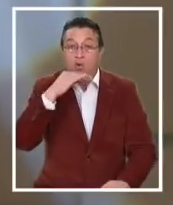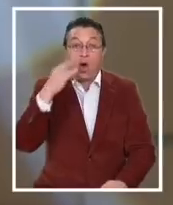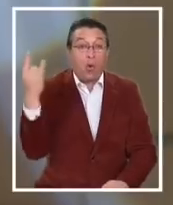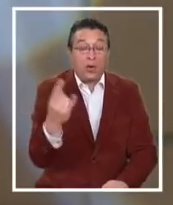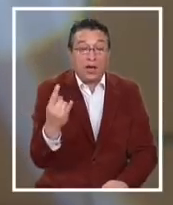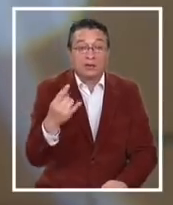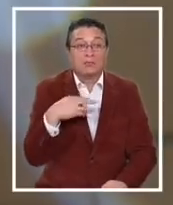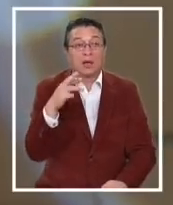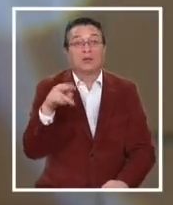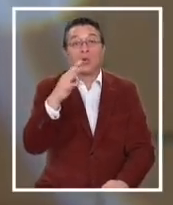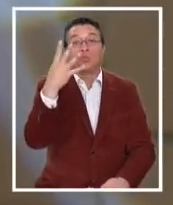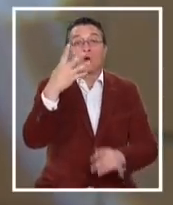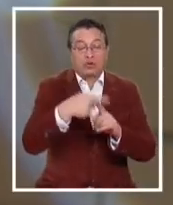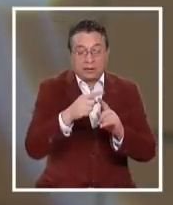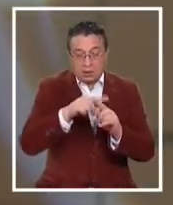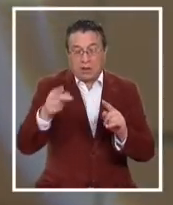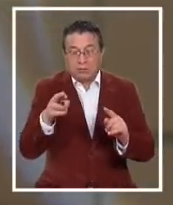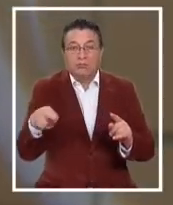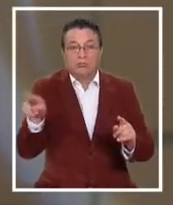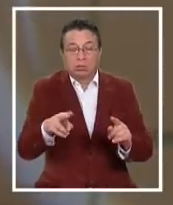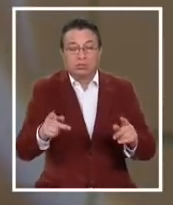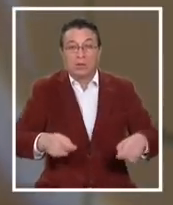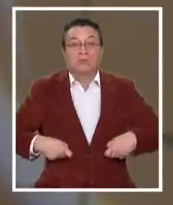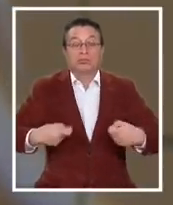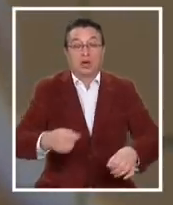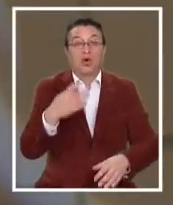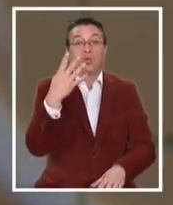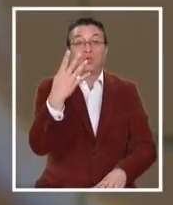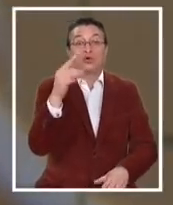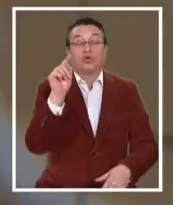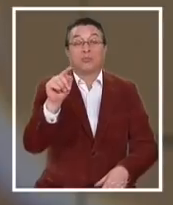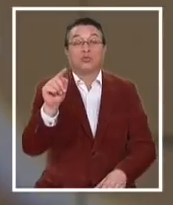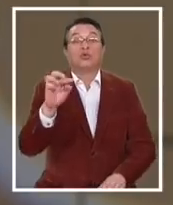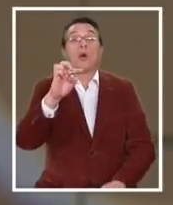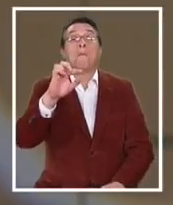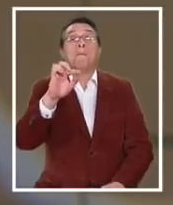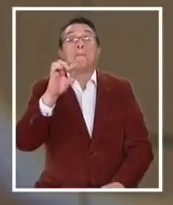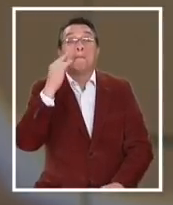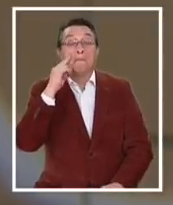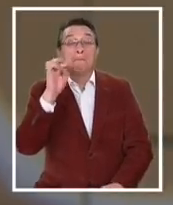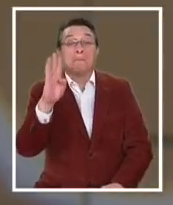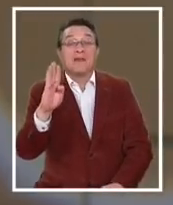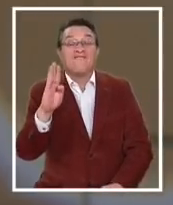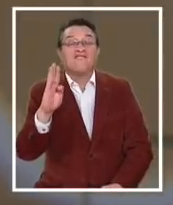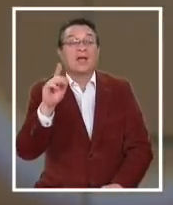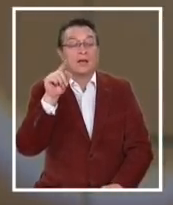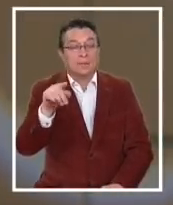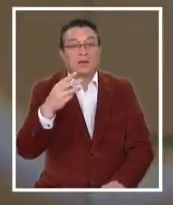por ejemplo, renovable cada 4 meses. Eso implica un costo de 4 puntos del PIB, entendiendo que el PIB son del orden de los